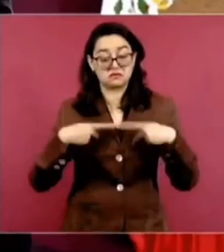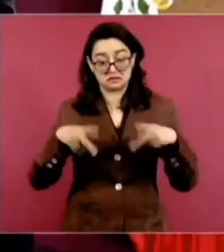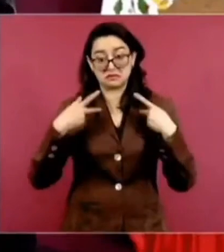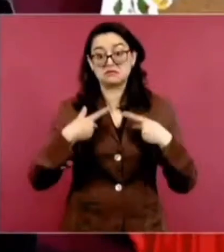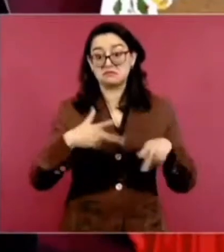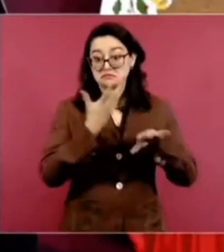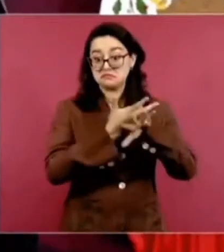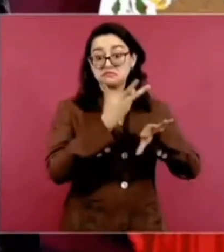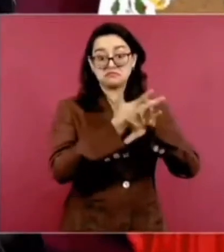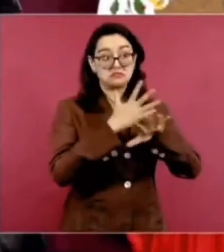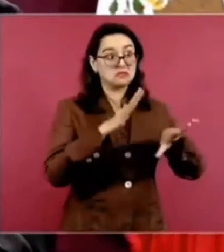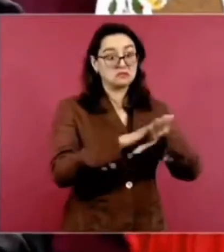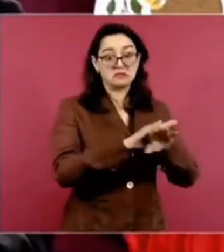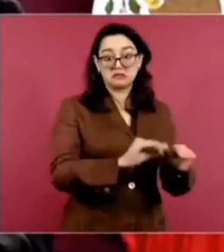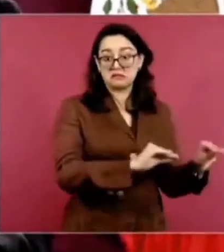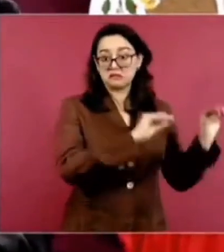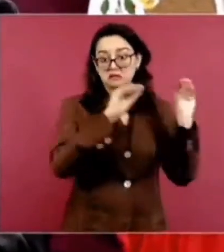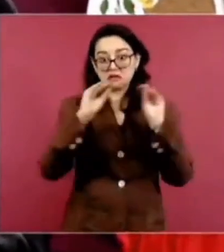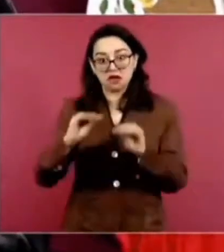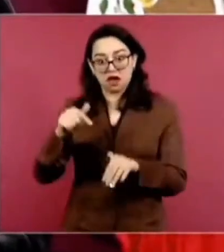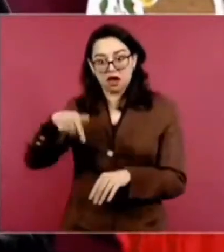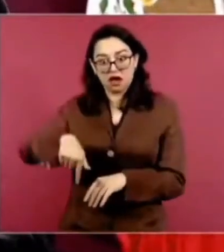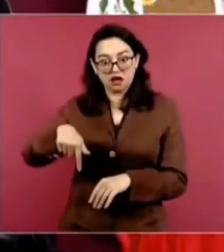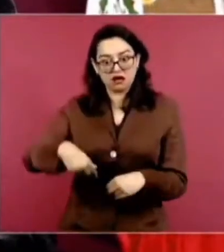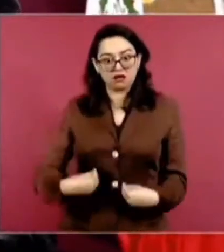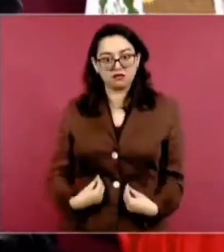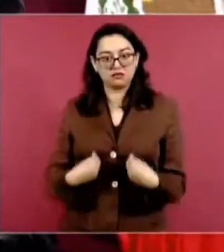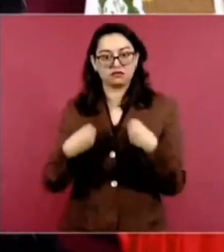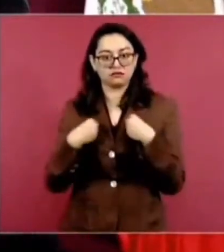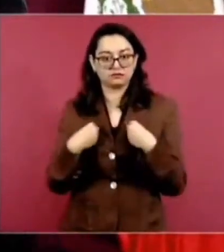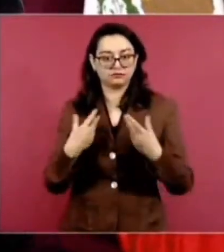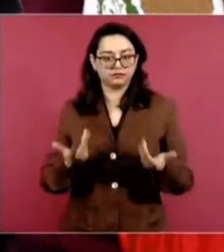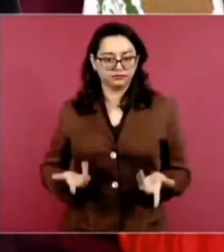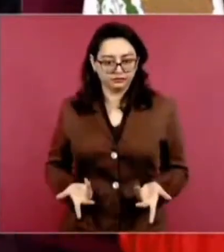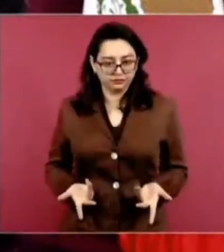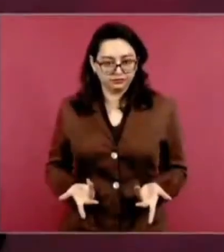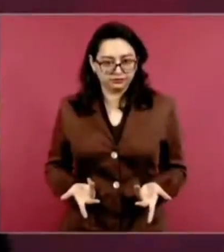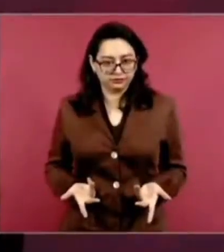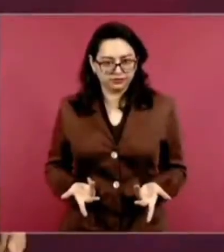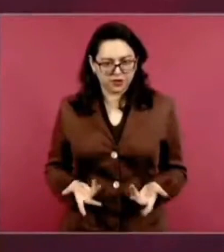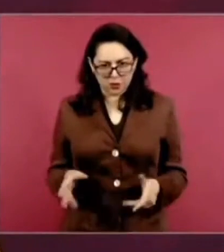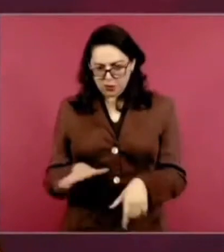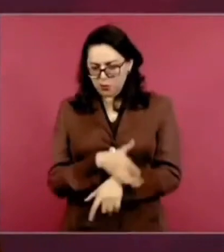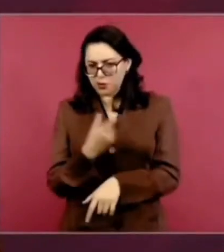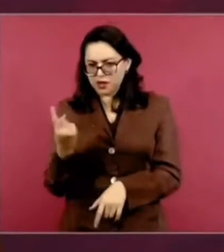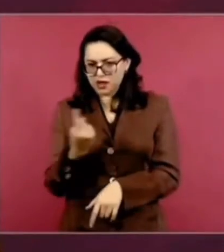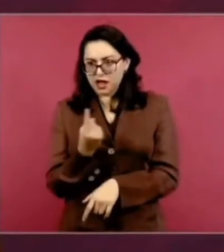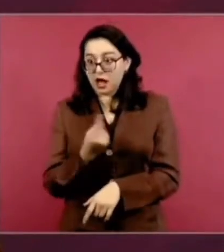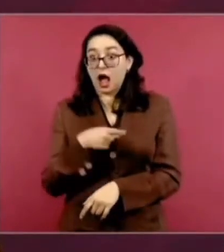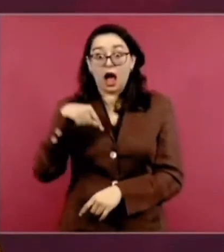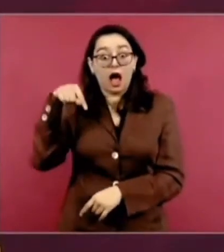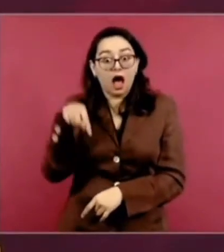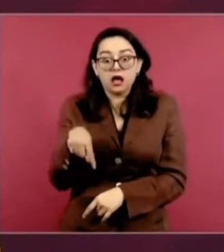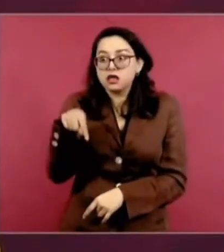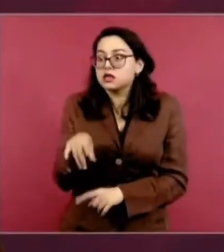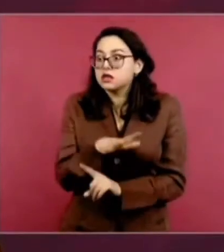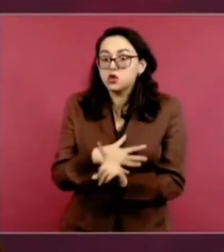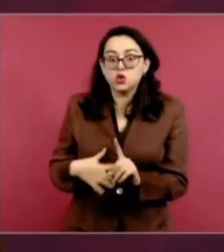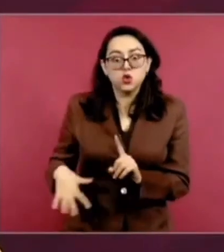Si fuese nuestro país como lo pintan